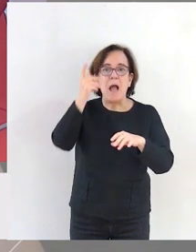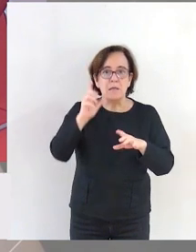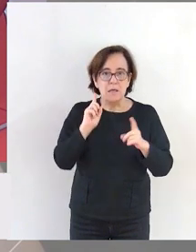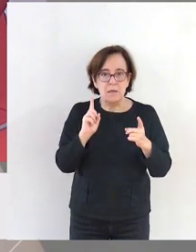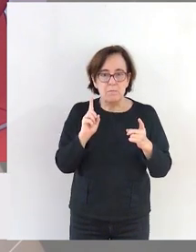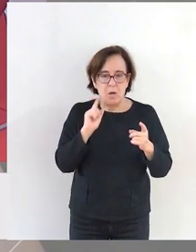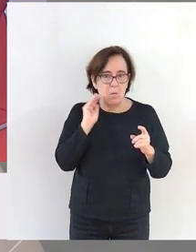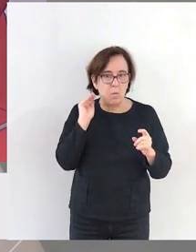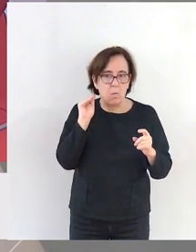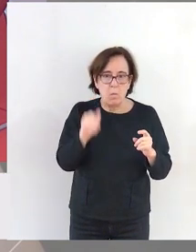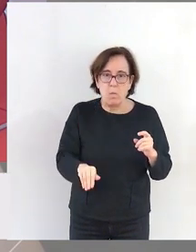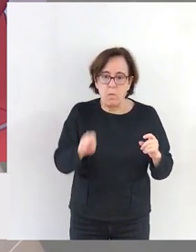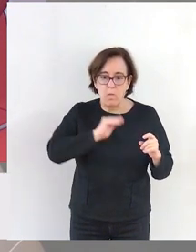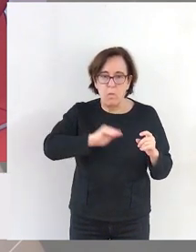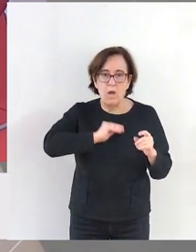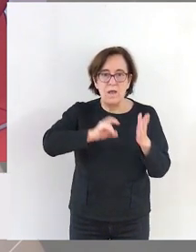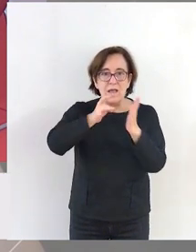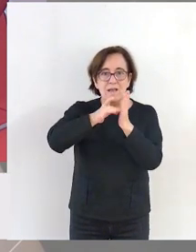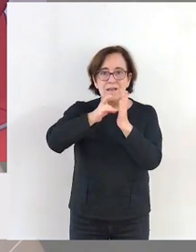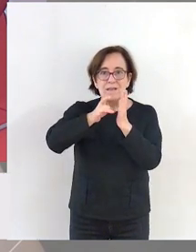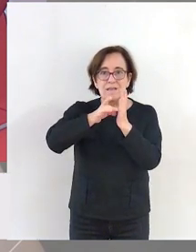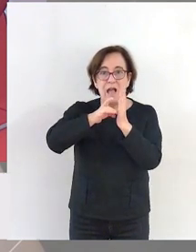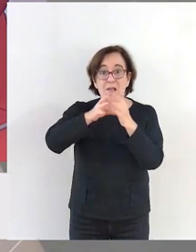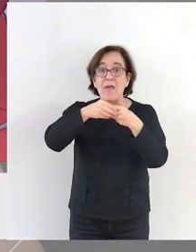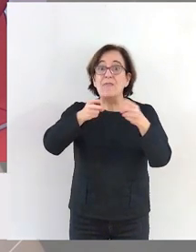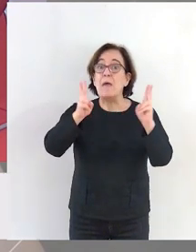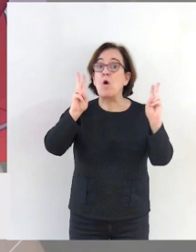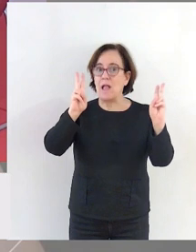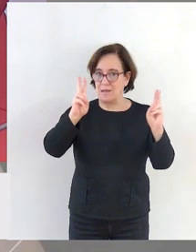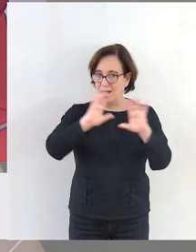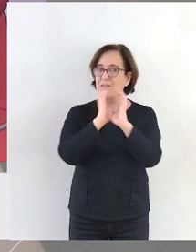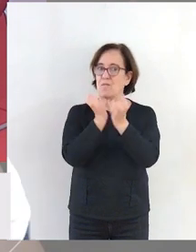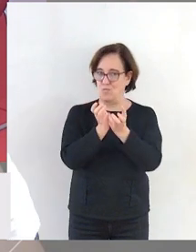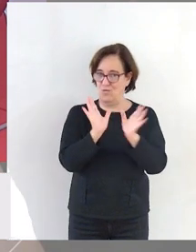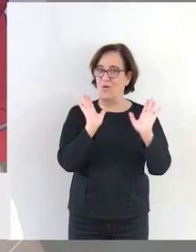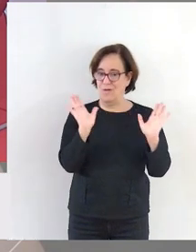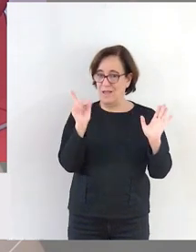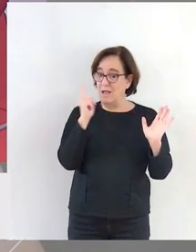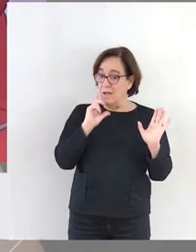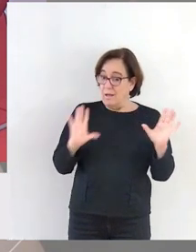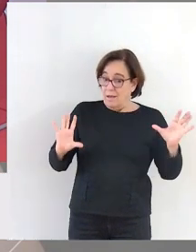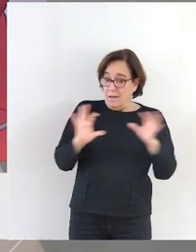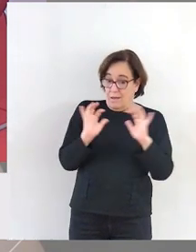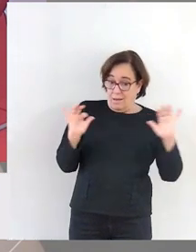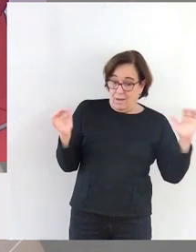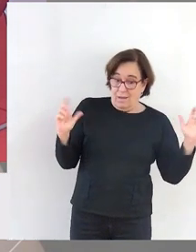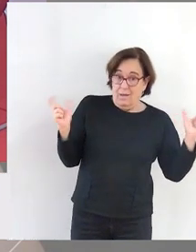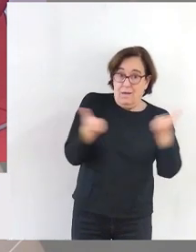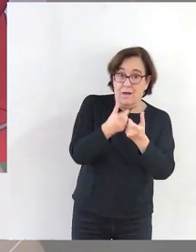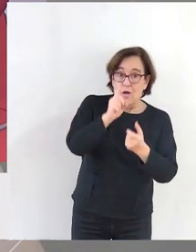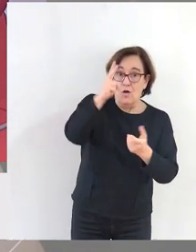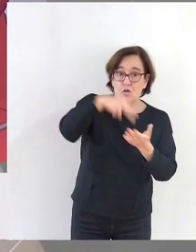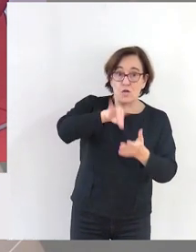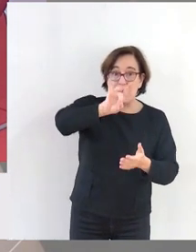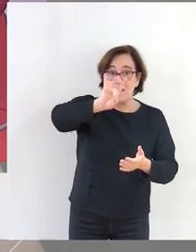un declive notable de la calidad democrática en el mundo esos países que Se juntaron en 2015 ahora son